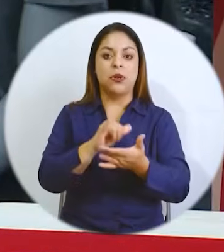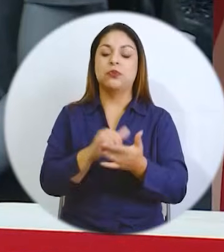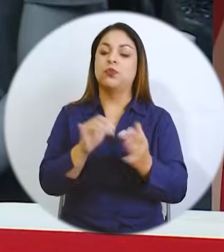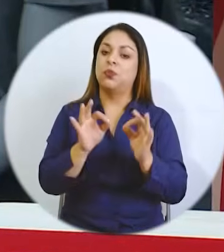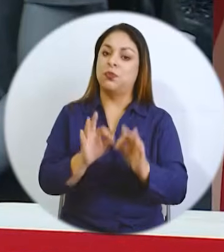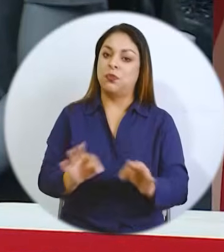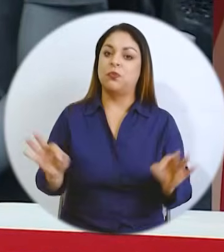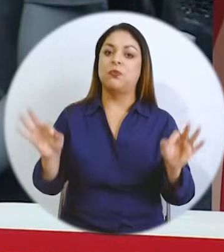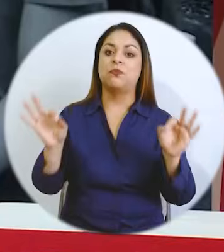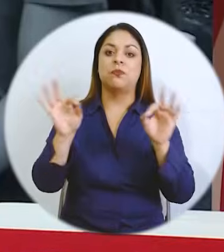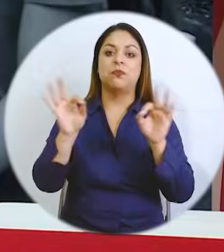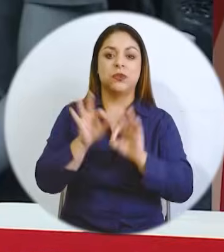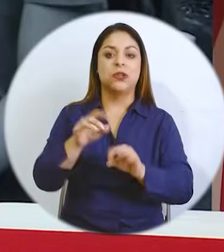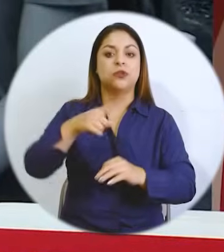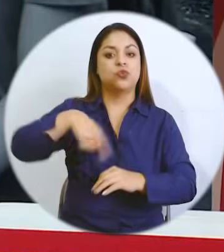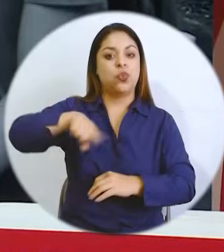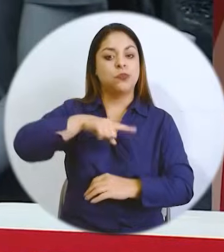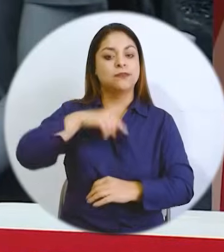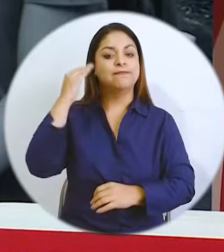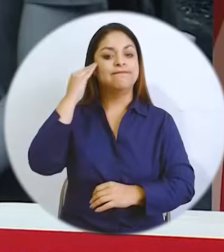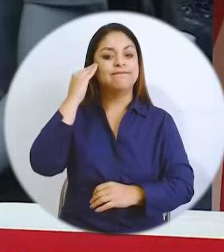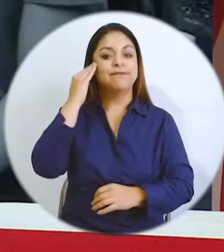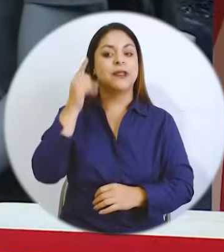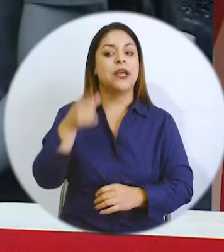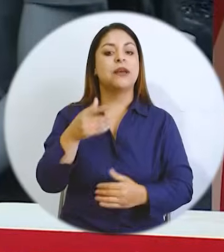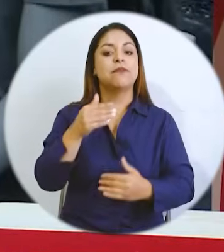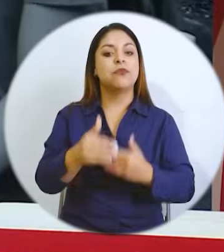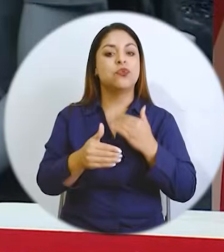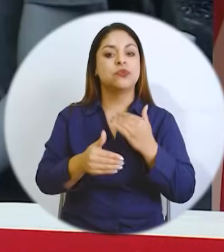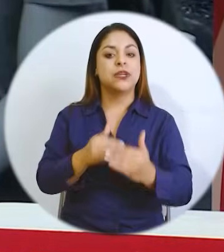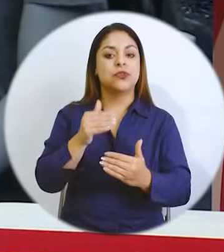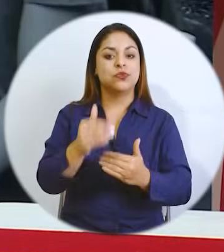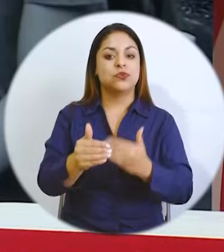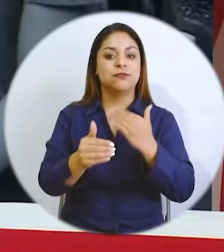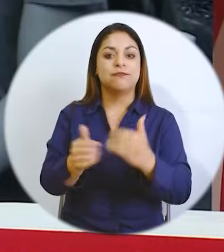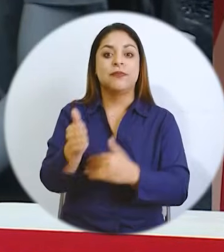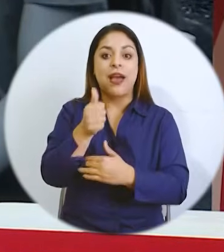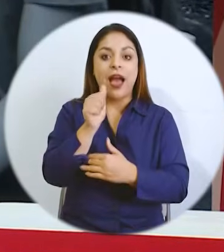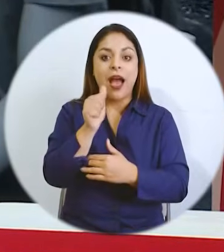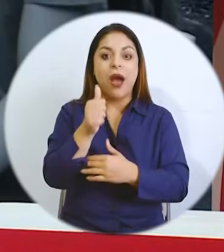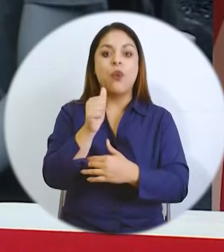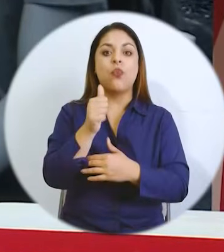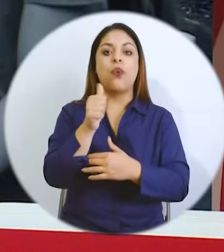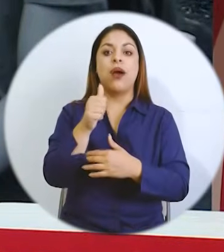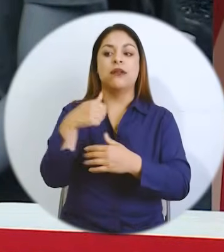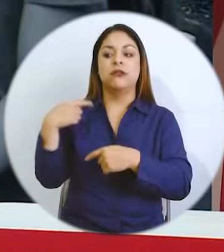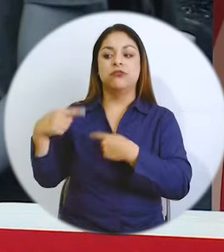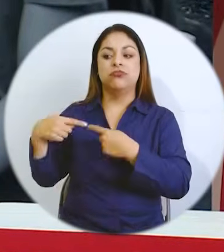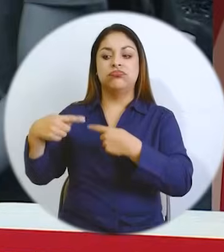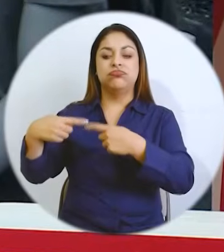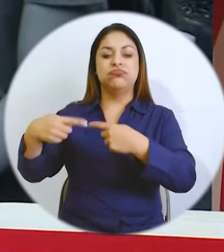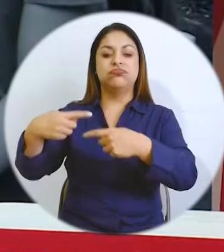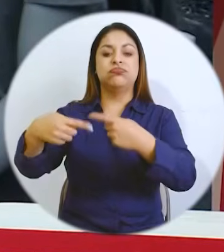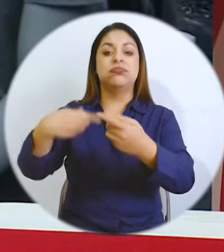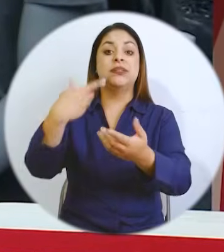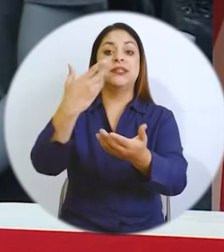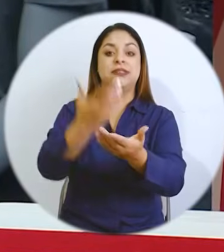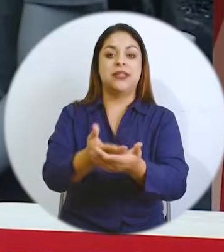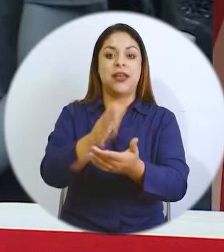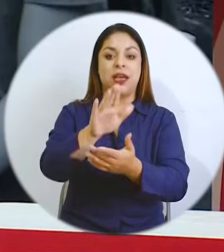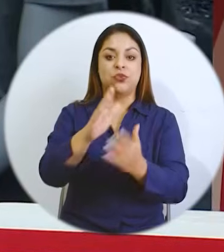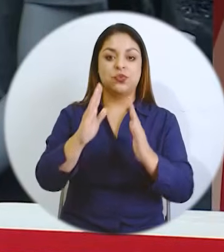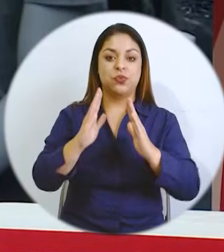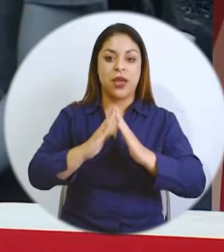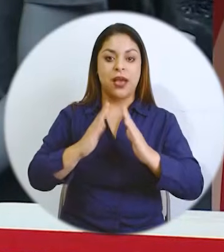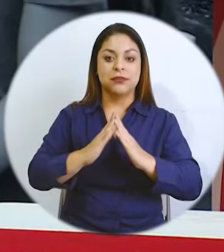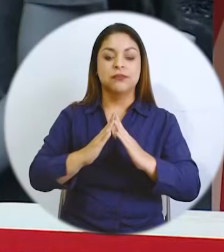por eso es muy importante que tomemos conciencia sobre el proceso mediante el cual el agua llega a nuestras casas y cómo